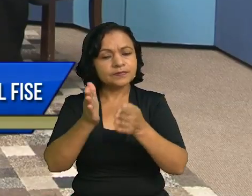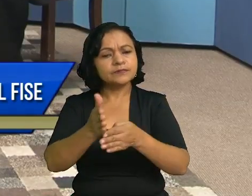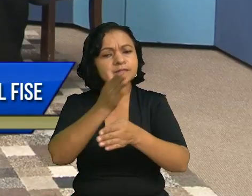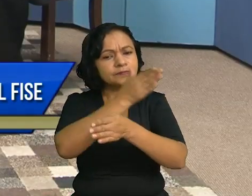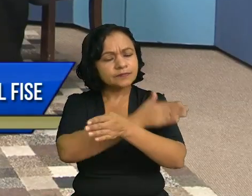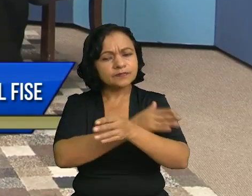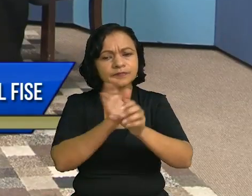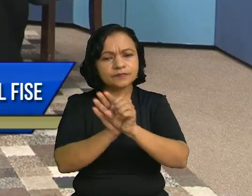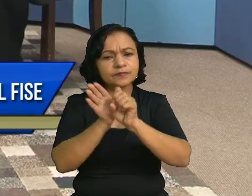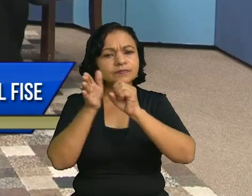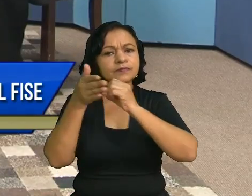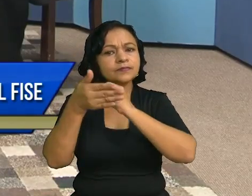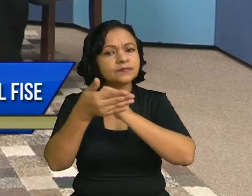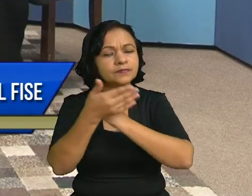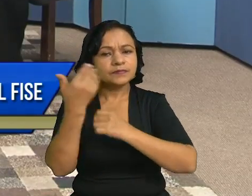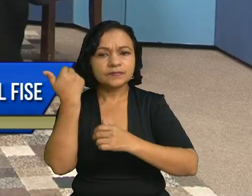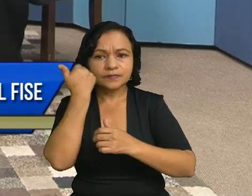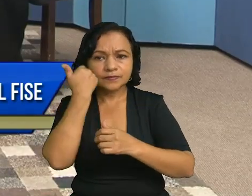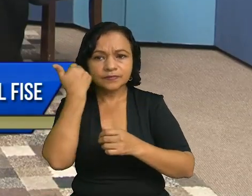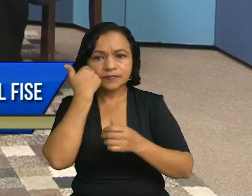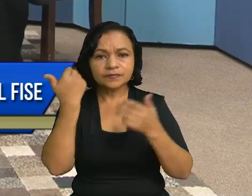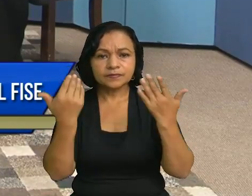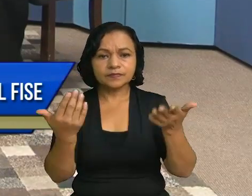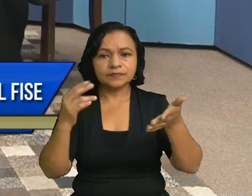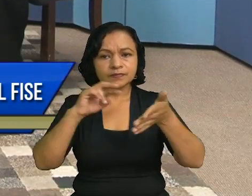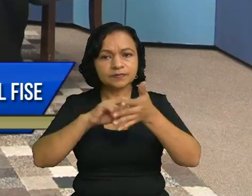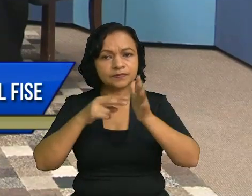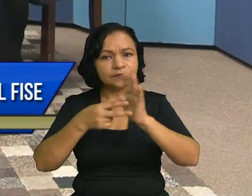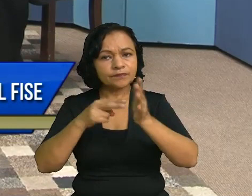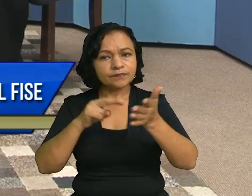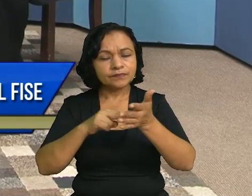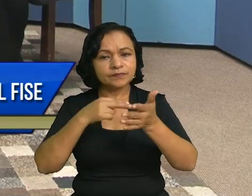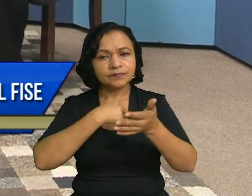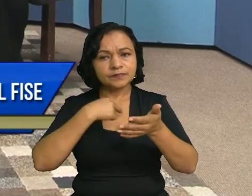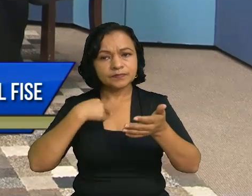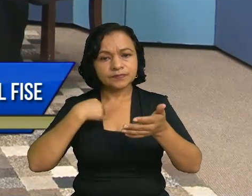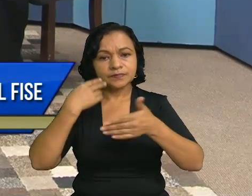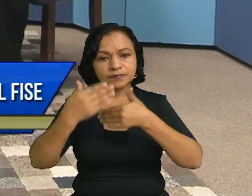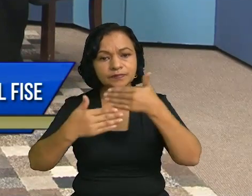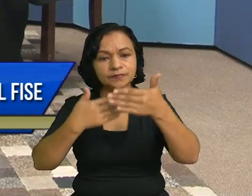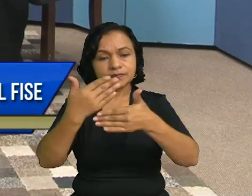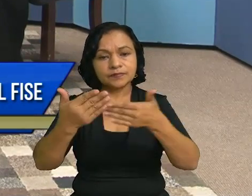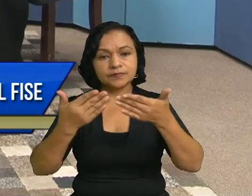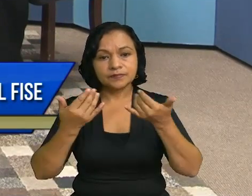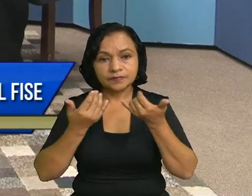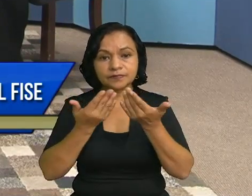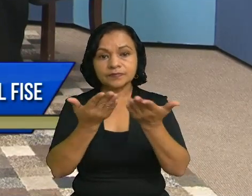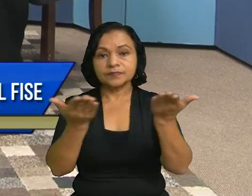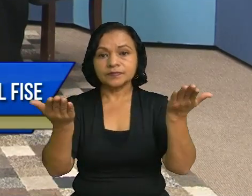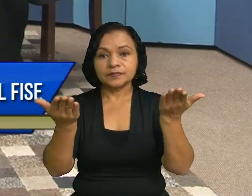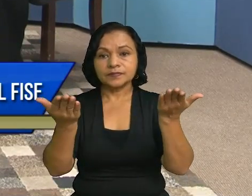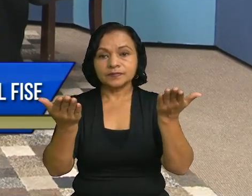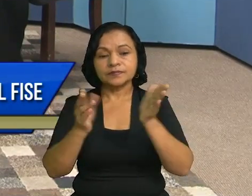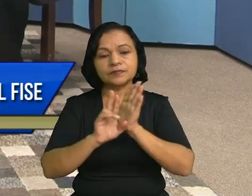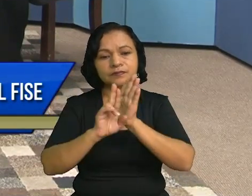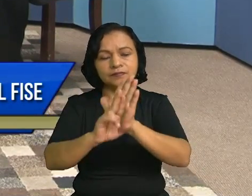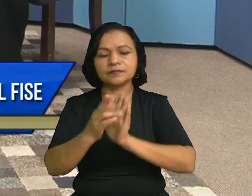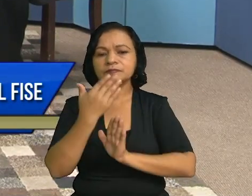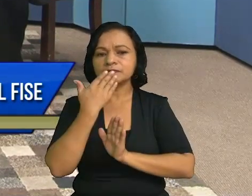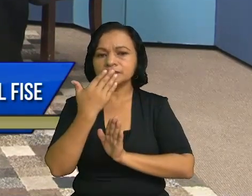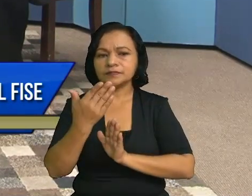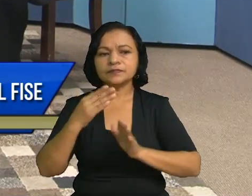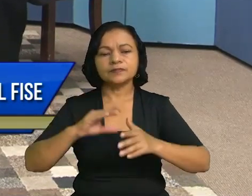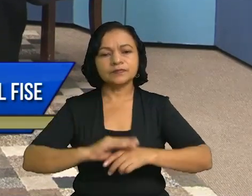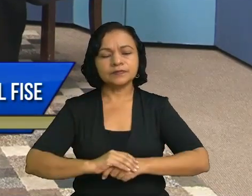llegaran las pandillas por eso es que estos conceptos también han sido bien impregnado y ha tenido una respuesta muy positiva